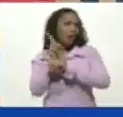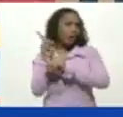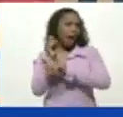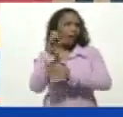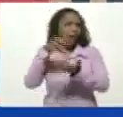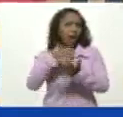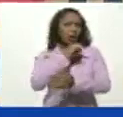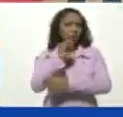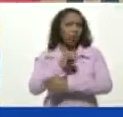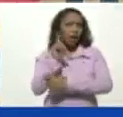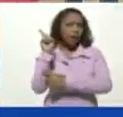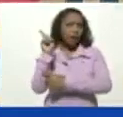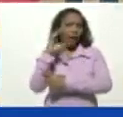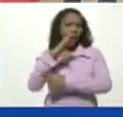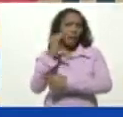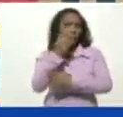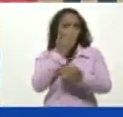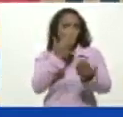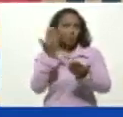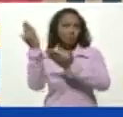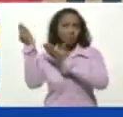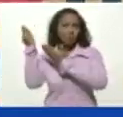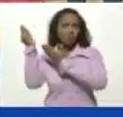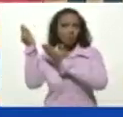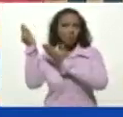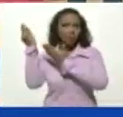Zulia desde Cabima. Adelante, Omar.